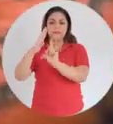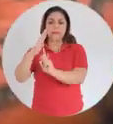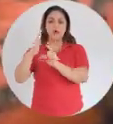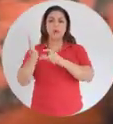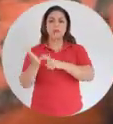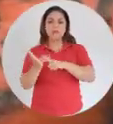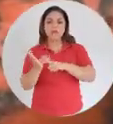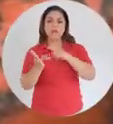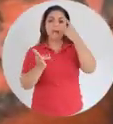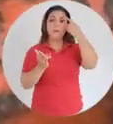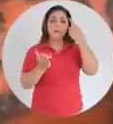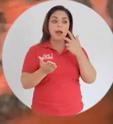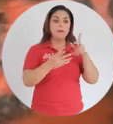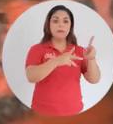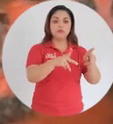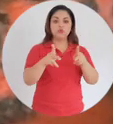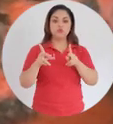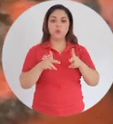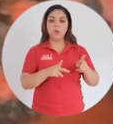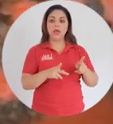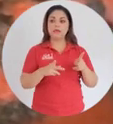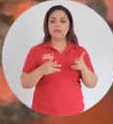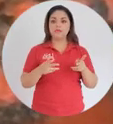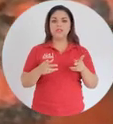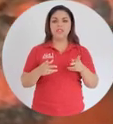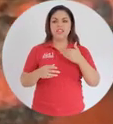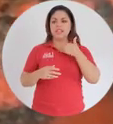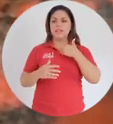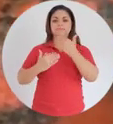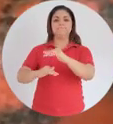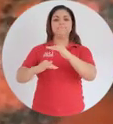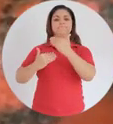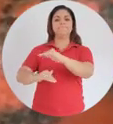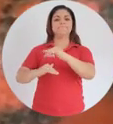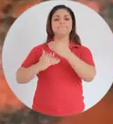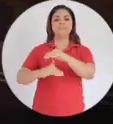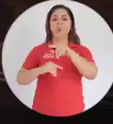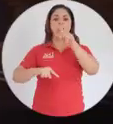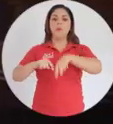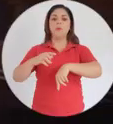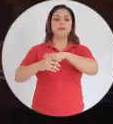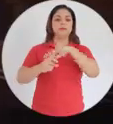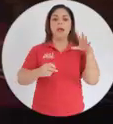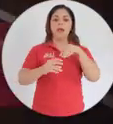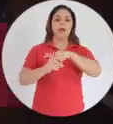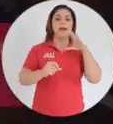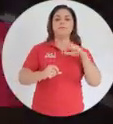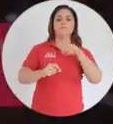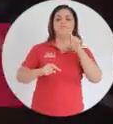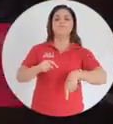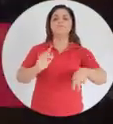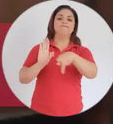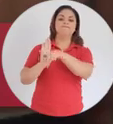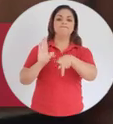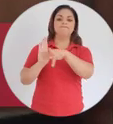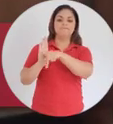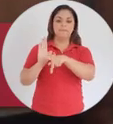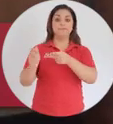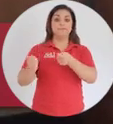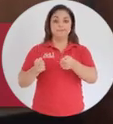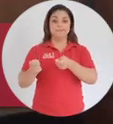confinamiento para que la población estuviera con una limitada movilidad. Más adelante lo